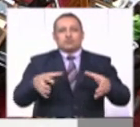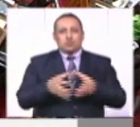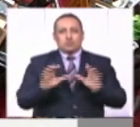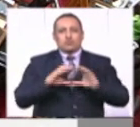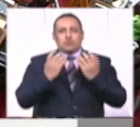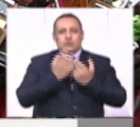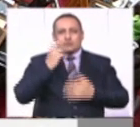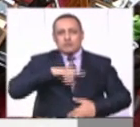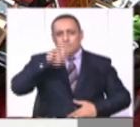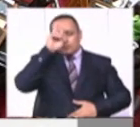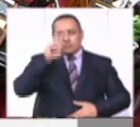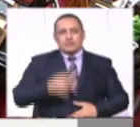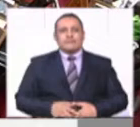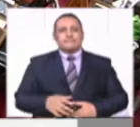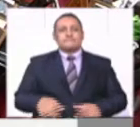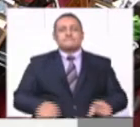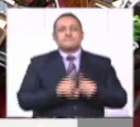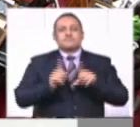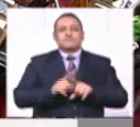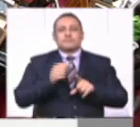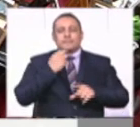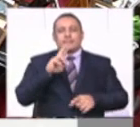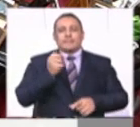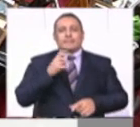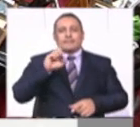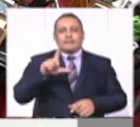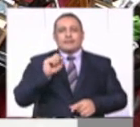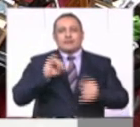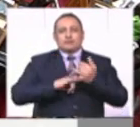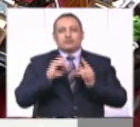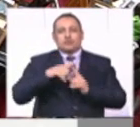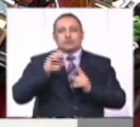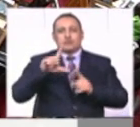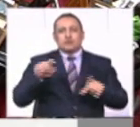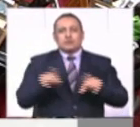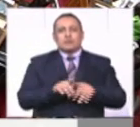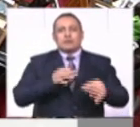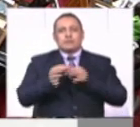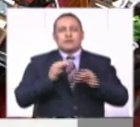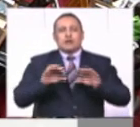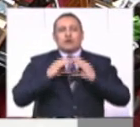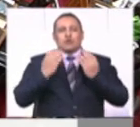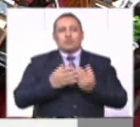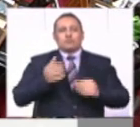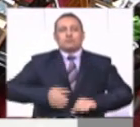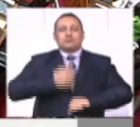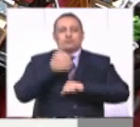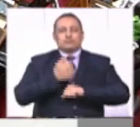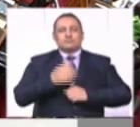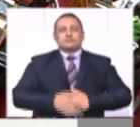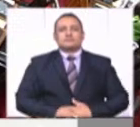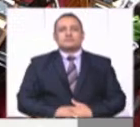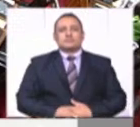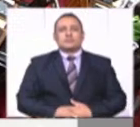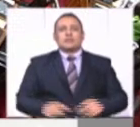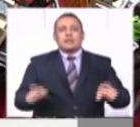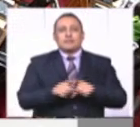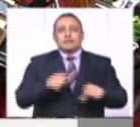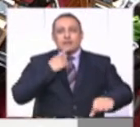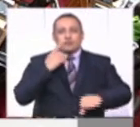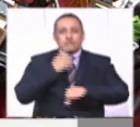representación nacional el señor Rafael Sotelo lo ha indicado el titular del parlamento la